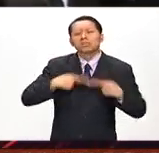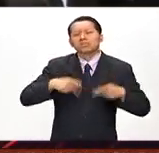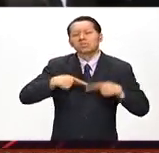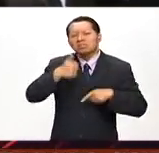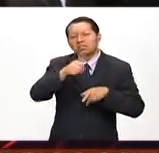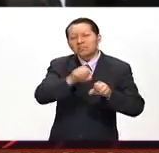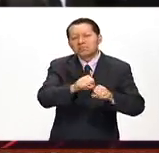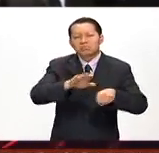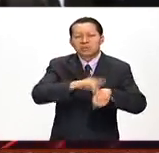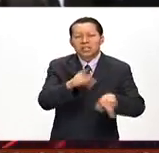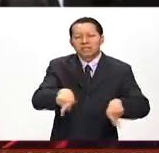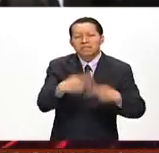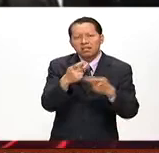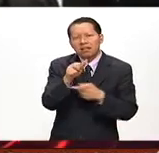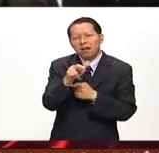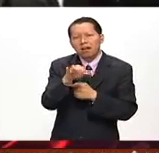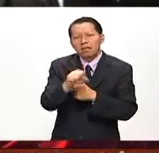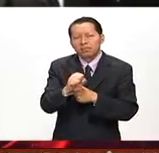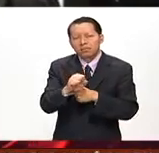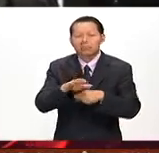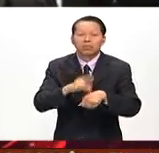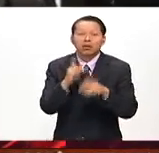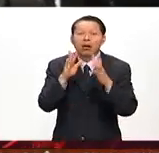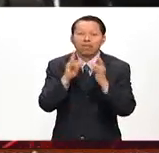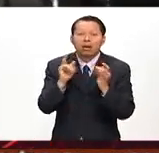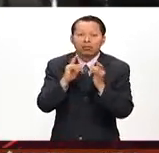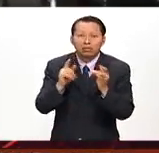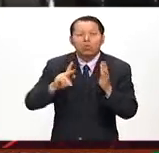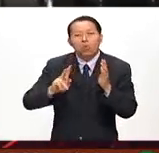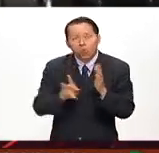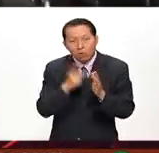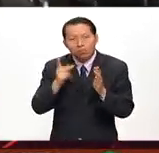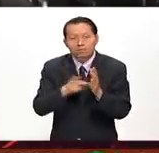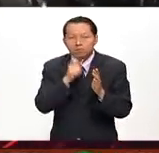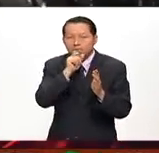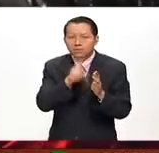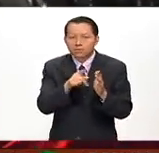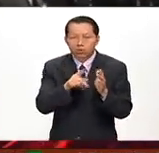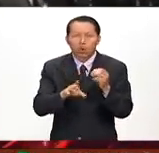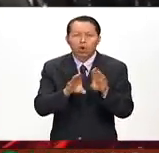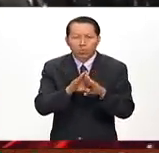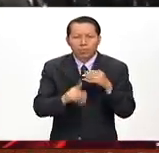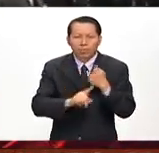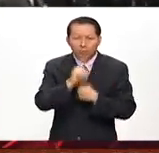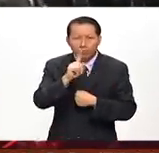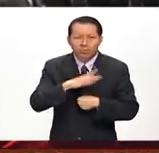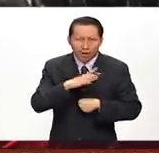armas. Lo cierto es que Francia enfrenta otra cara del terror.